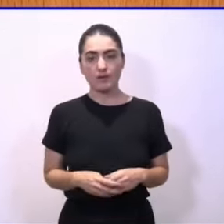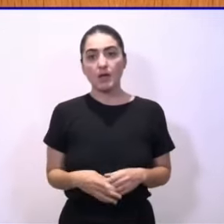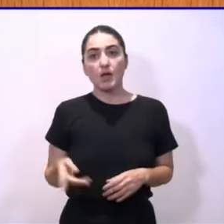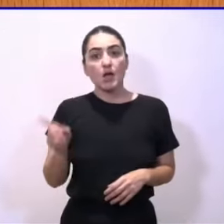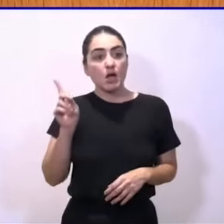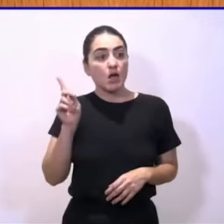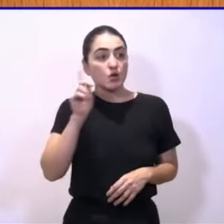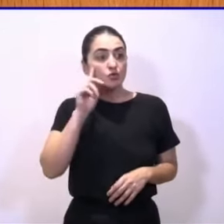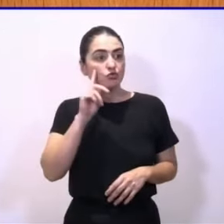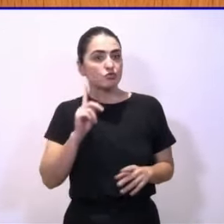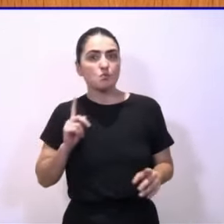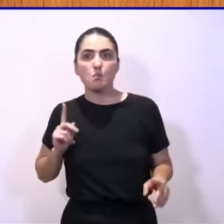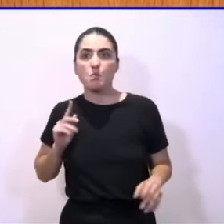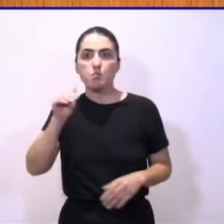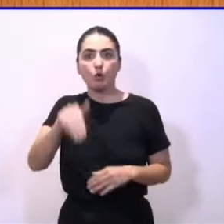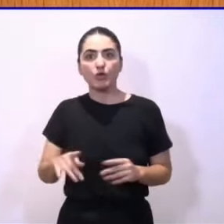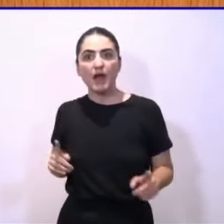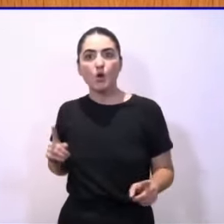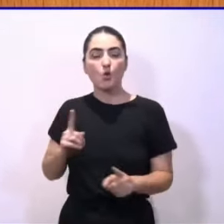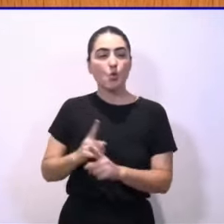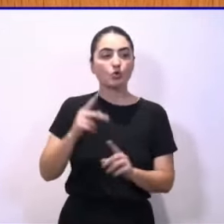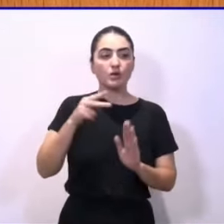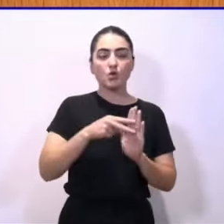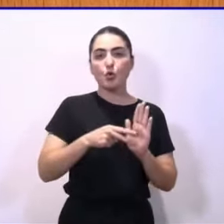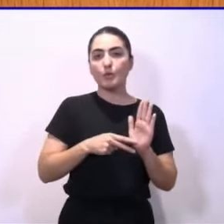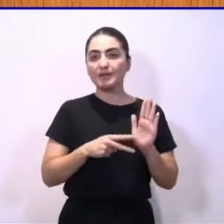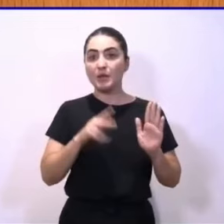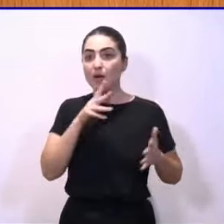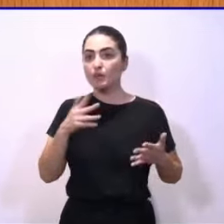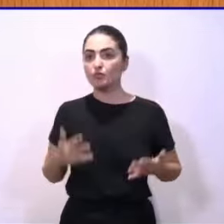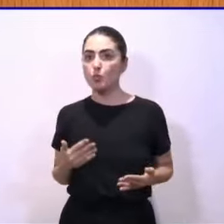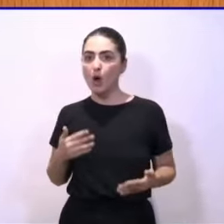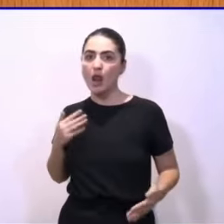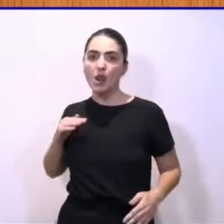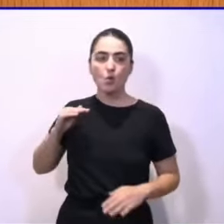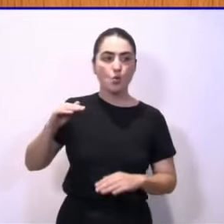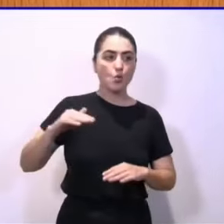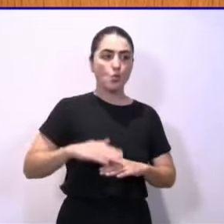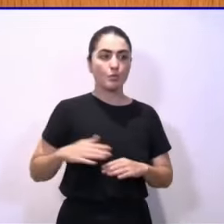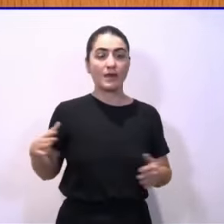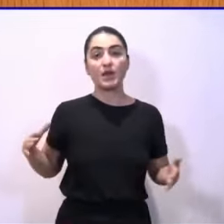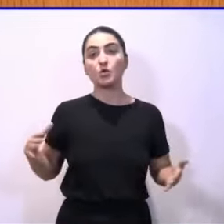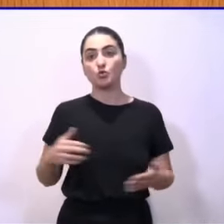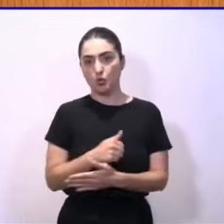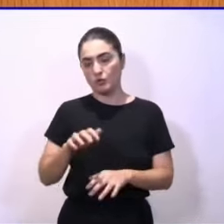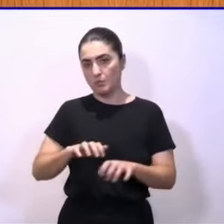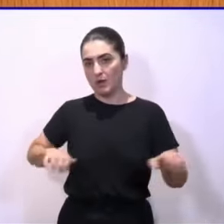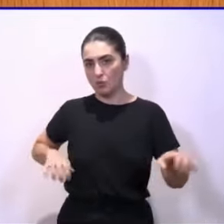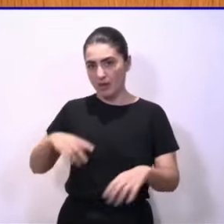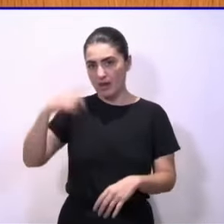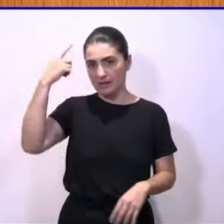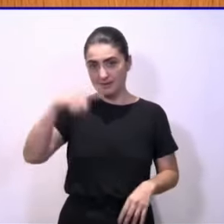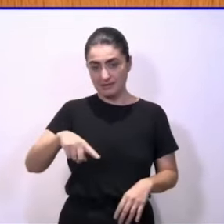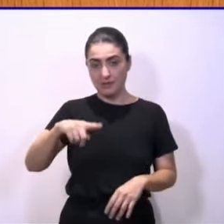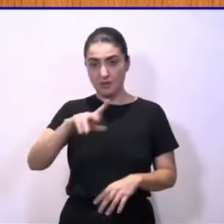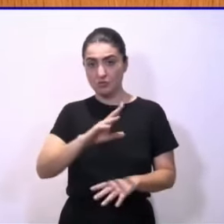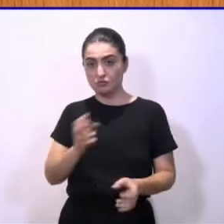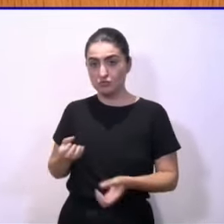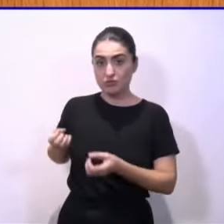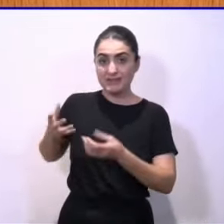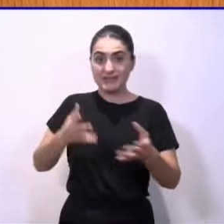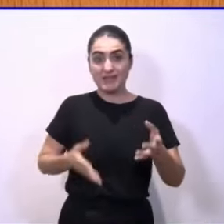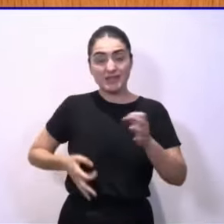nadie puede votar en contra de cumplir la normativa vigente. Todos y todas sabemos, o casi todos y todas sabremos, que las sentencias del